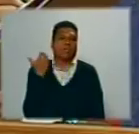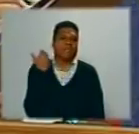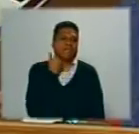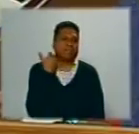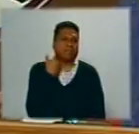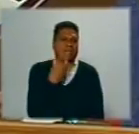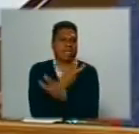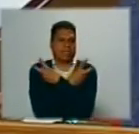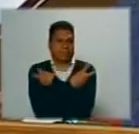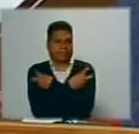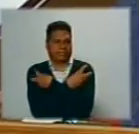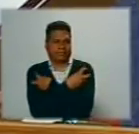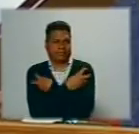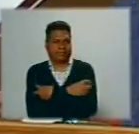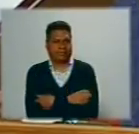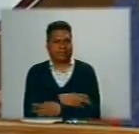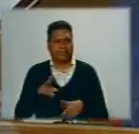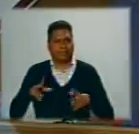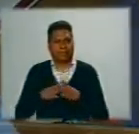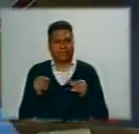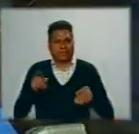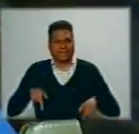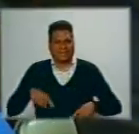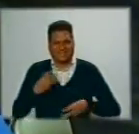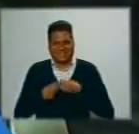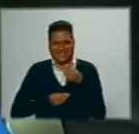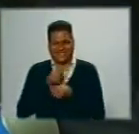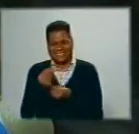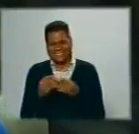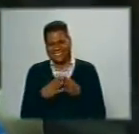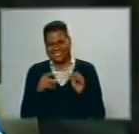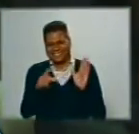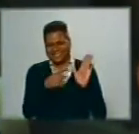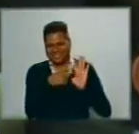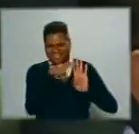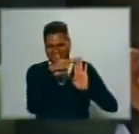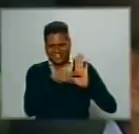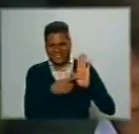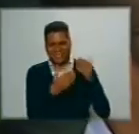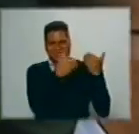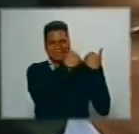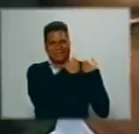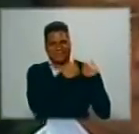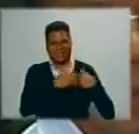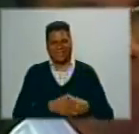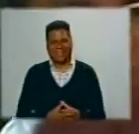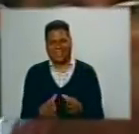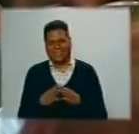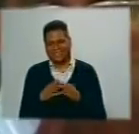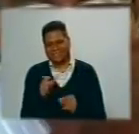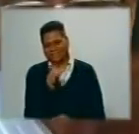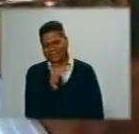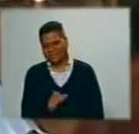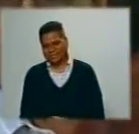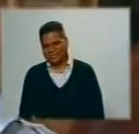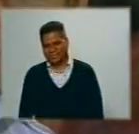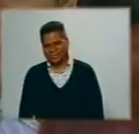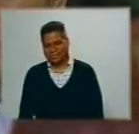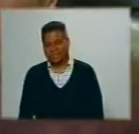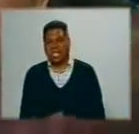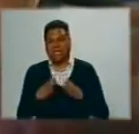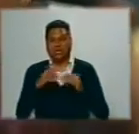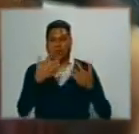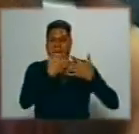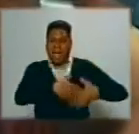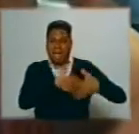producidos por la acción de dichos bienes o productos serán responsabilidad del sujeto o sujetos de la cadena de